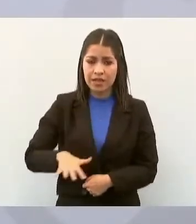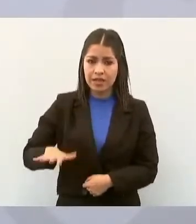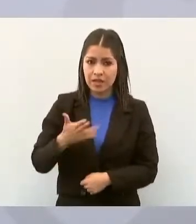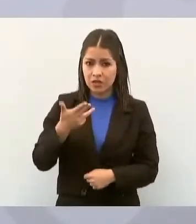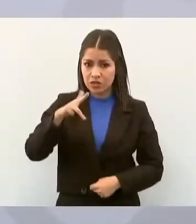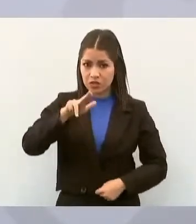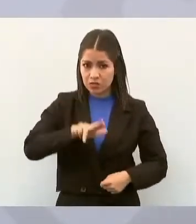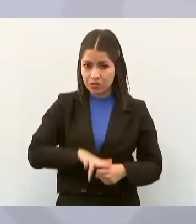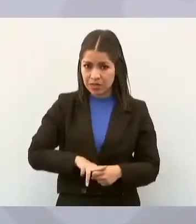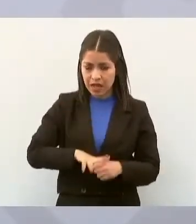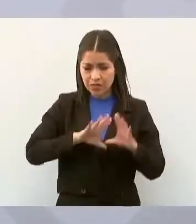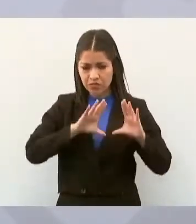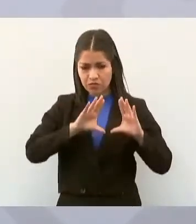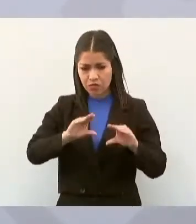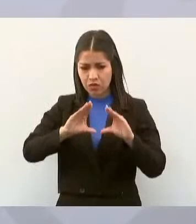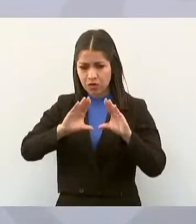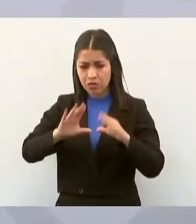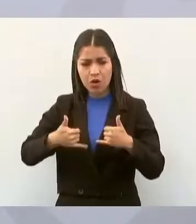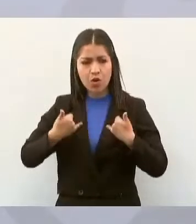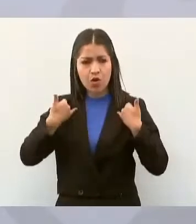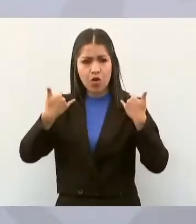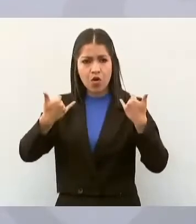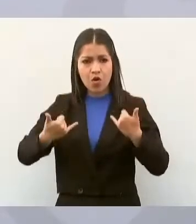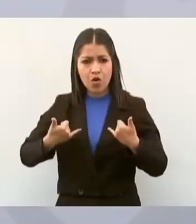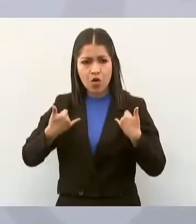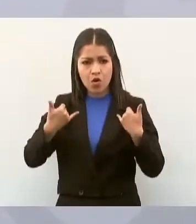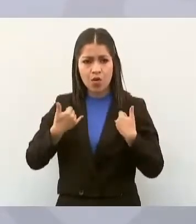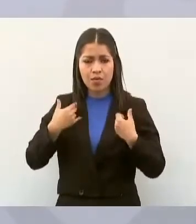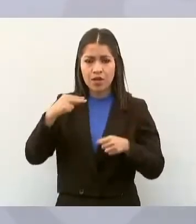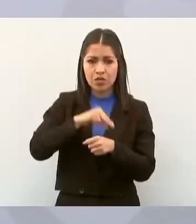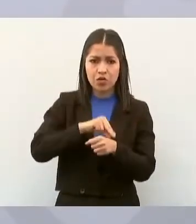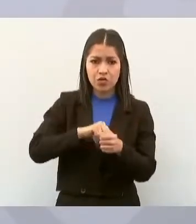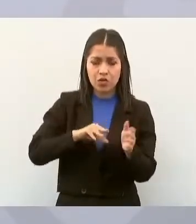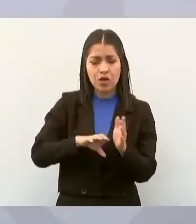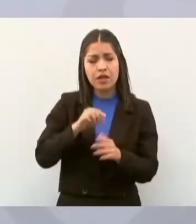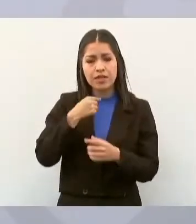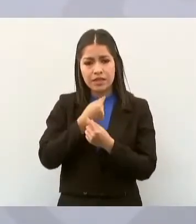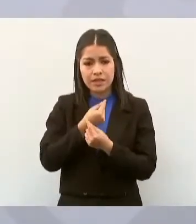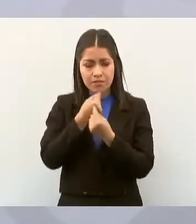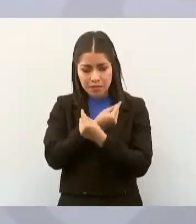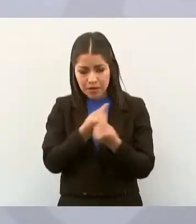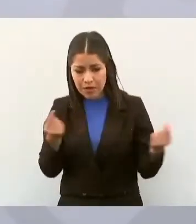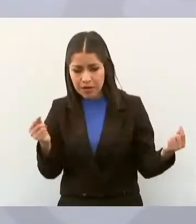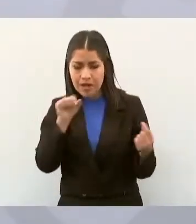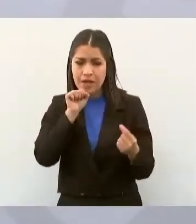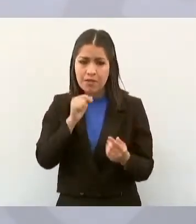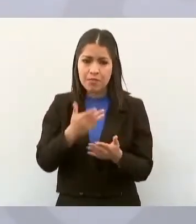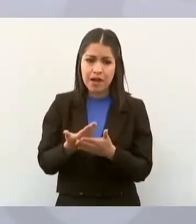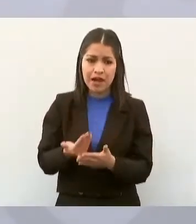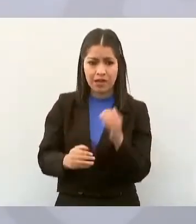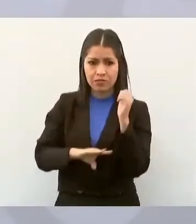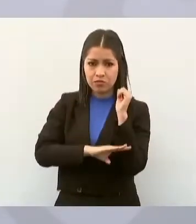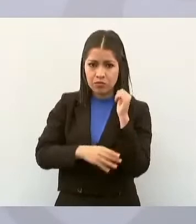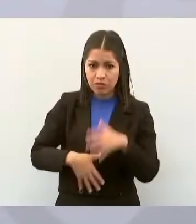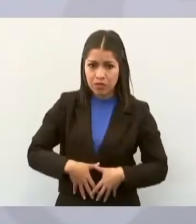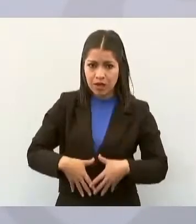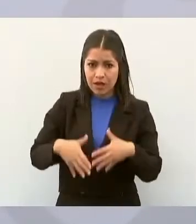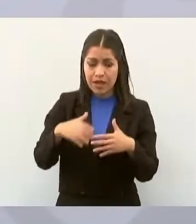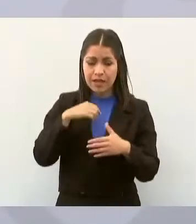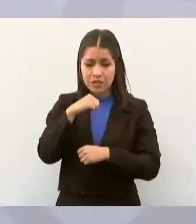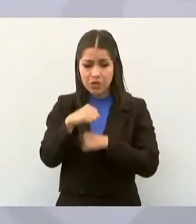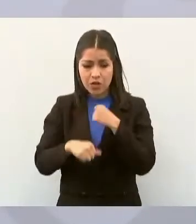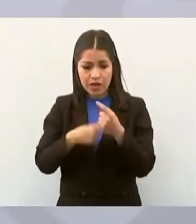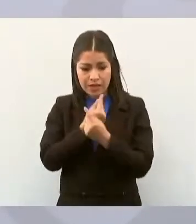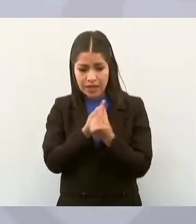nuevas generaciones de especialistas como pediatras, neonatólogos, cirujanos